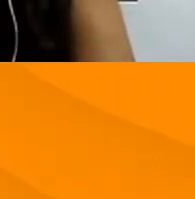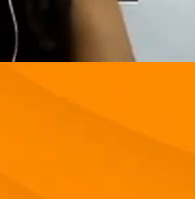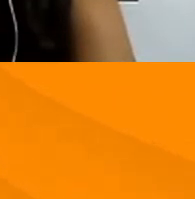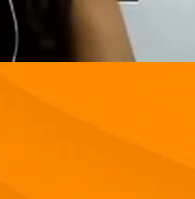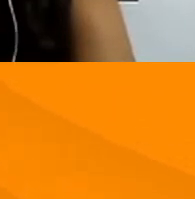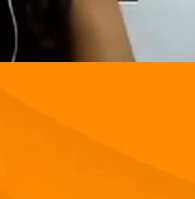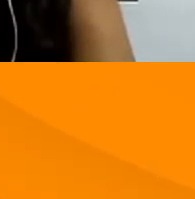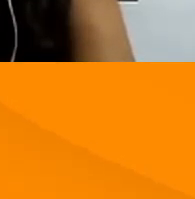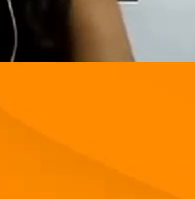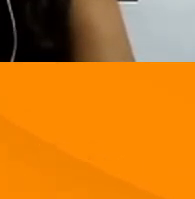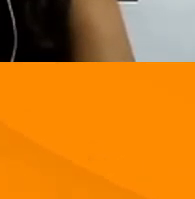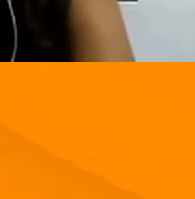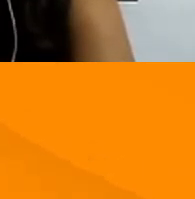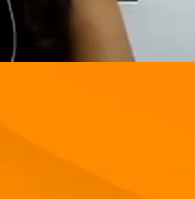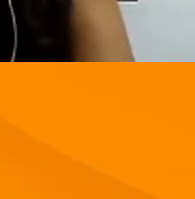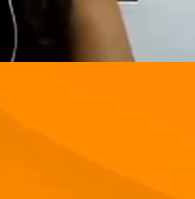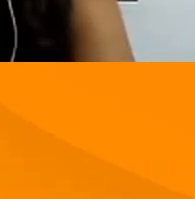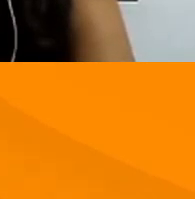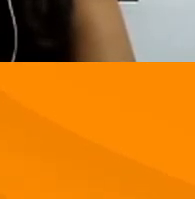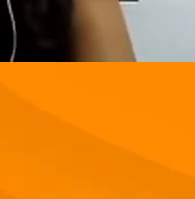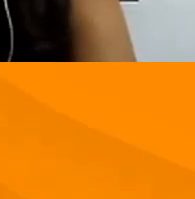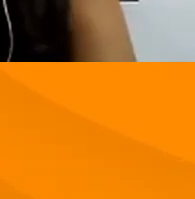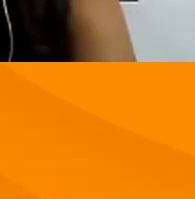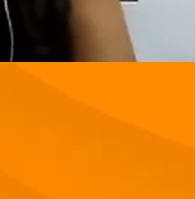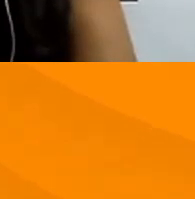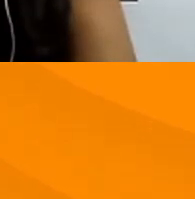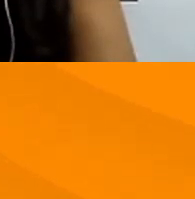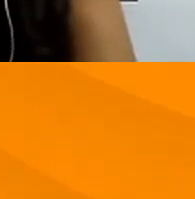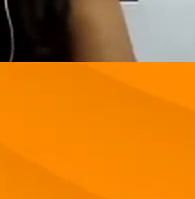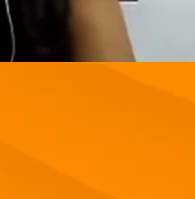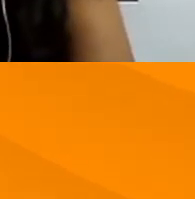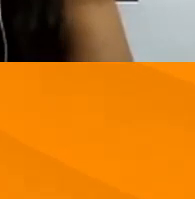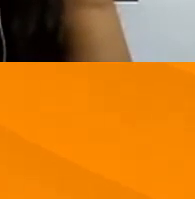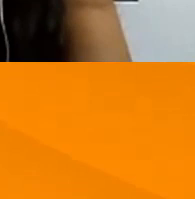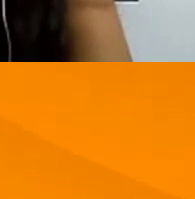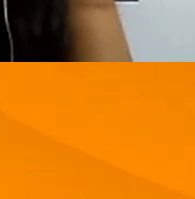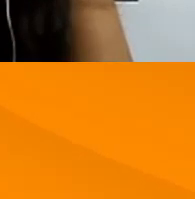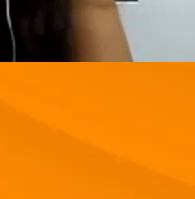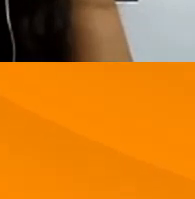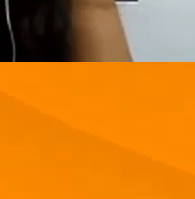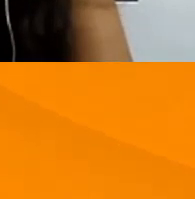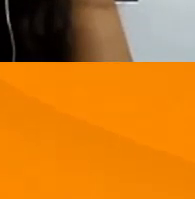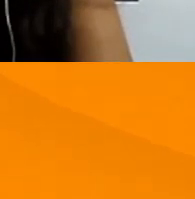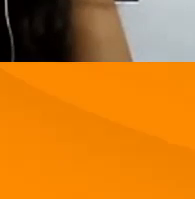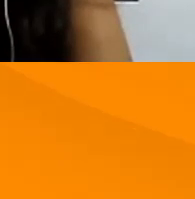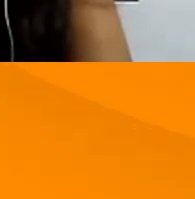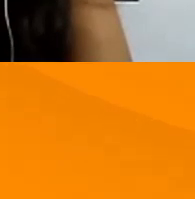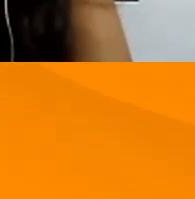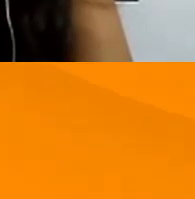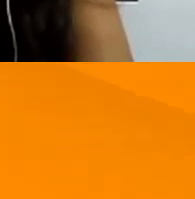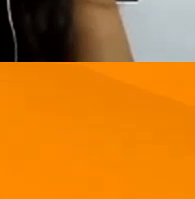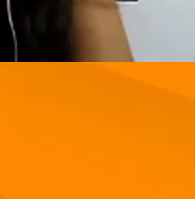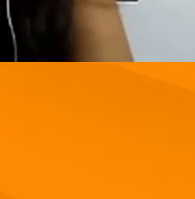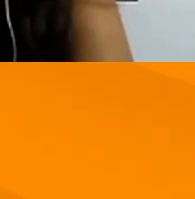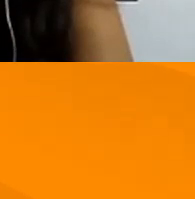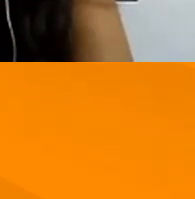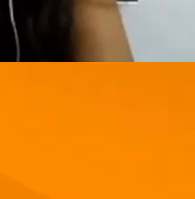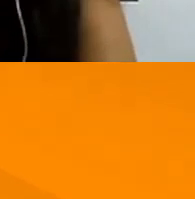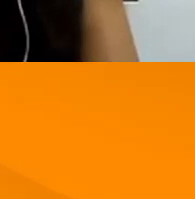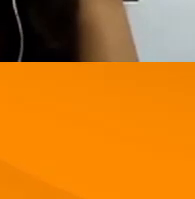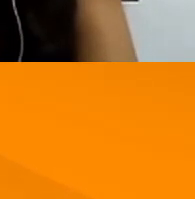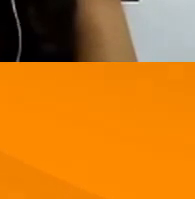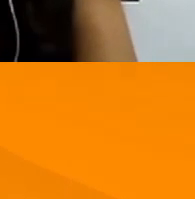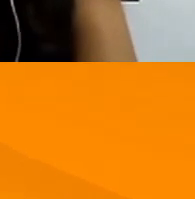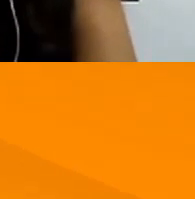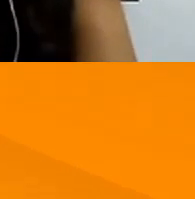estos males que están aquejando a nuestro planeta. A ti, Laurita, a Geraldine, un abrazo gigante. Nos encontramos mañana si Dios lo permite